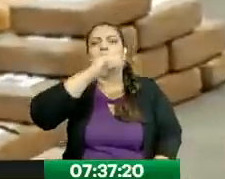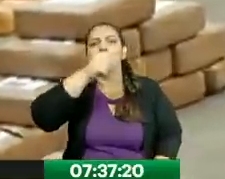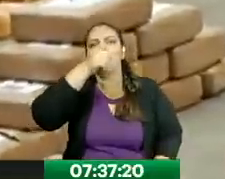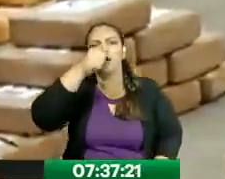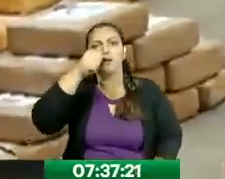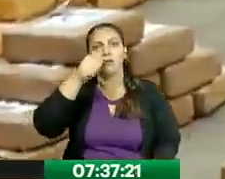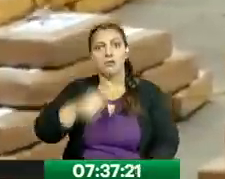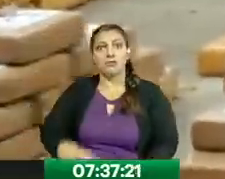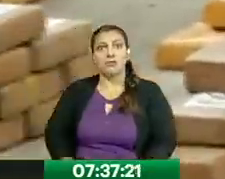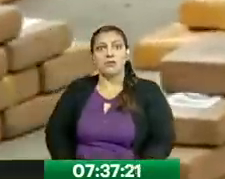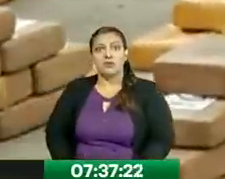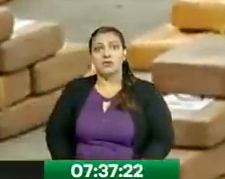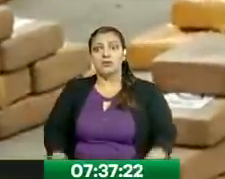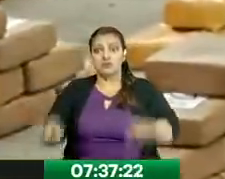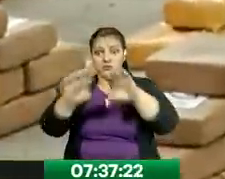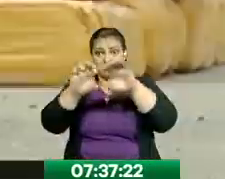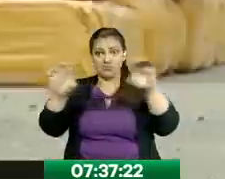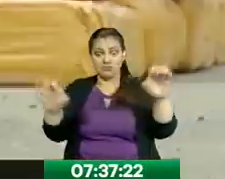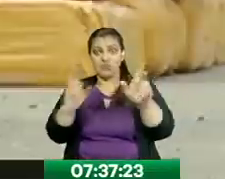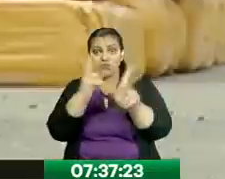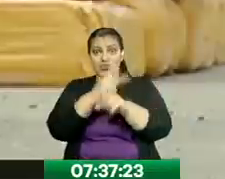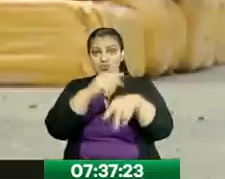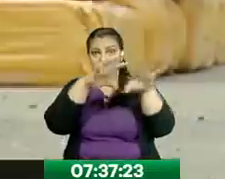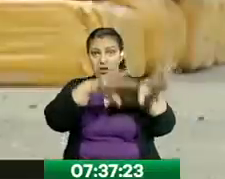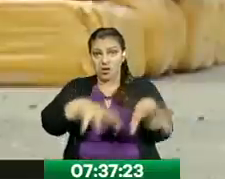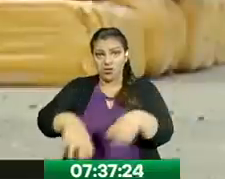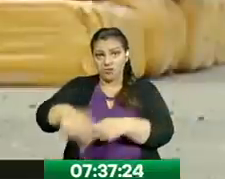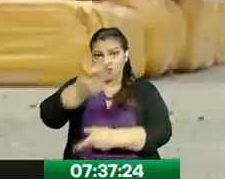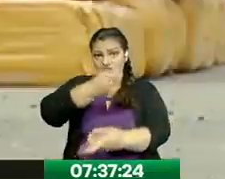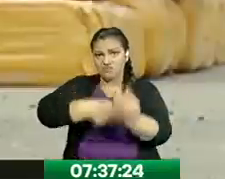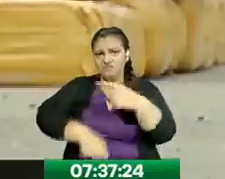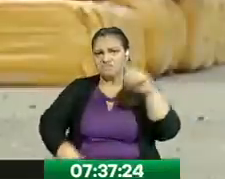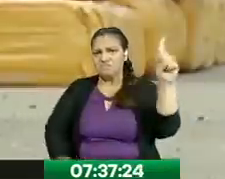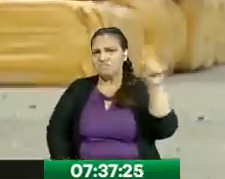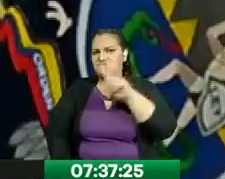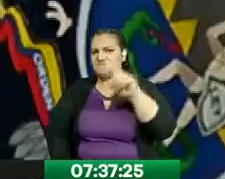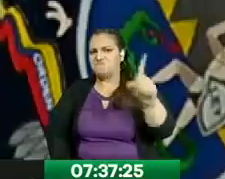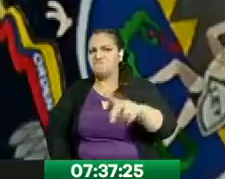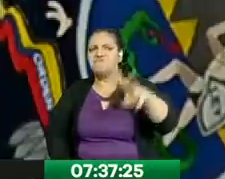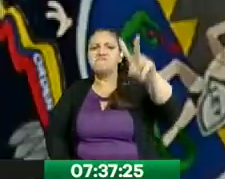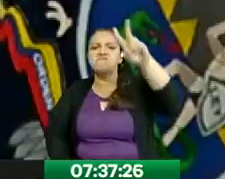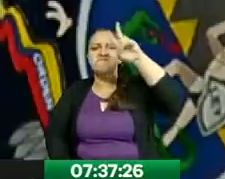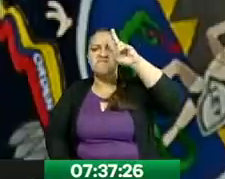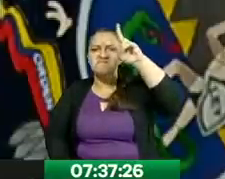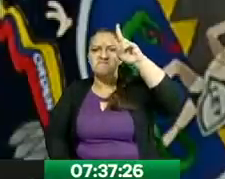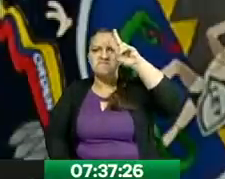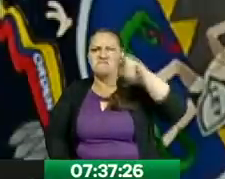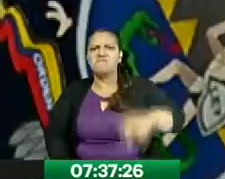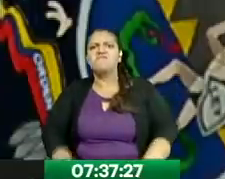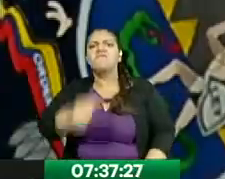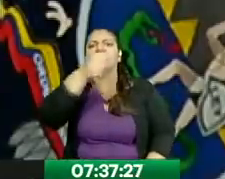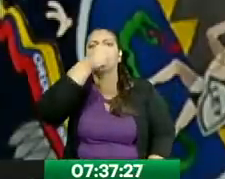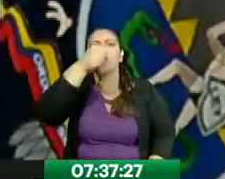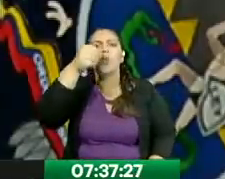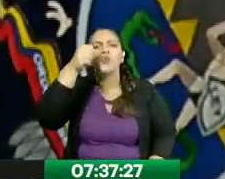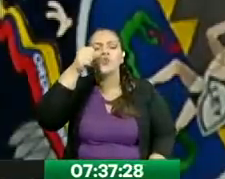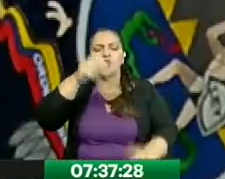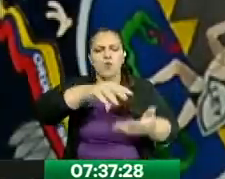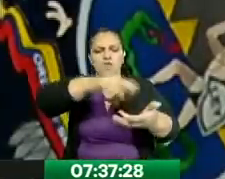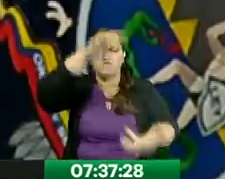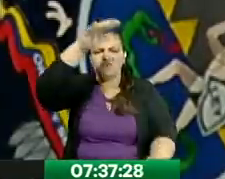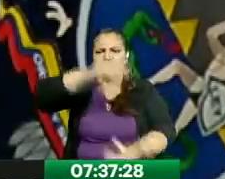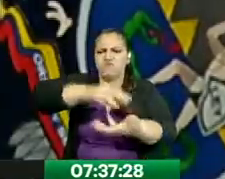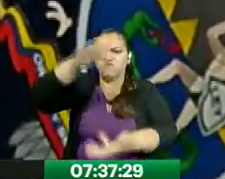de droga así decomisaron una tonelada de clorhidrato de cocaína o un peso bruto de una tonelada